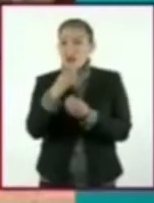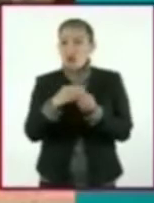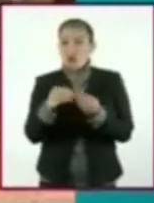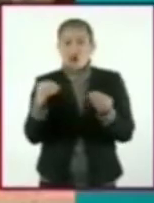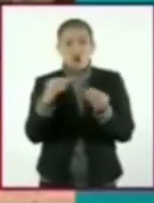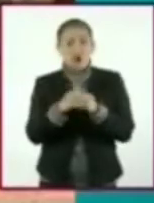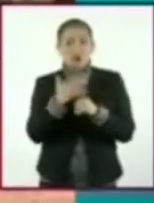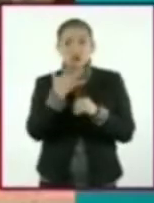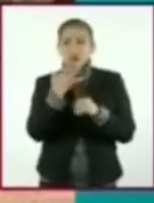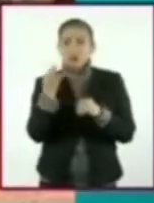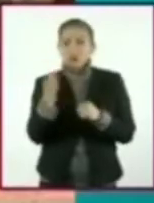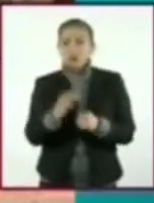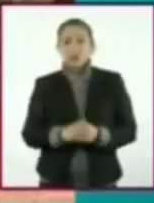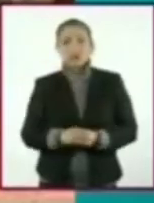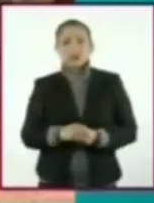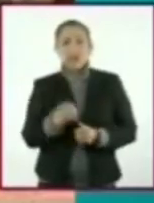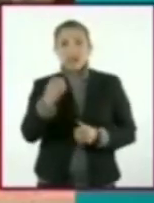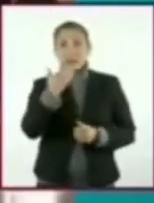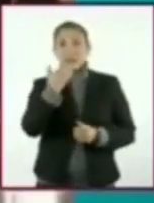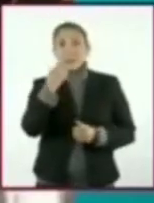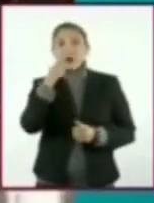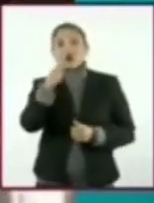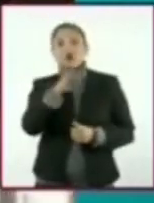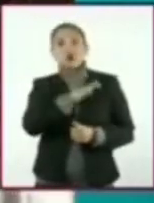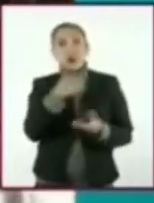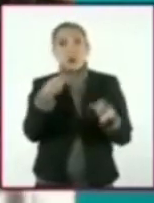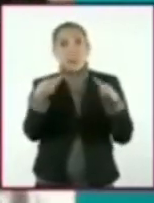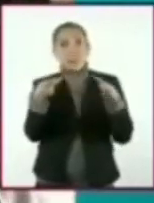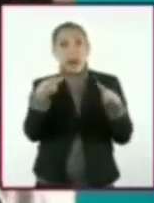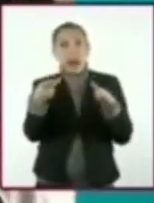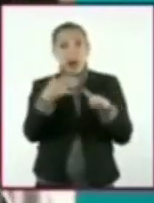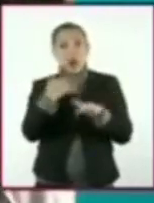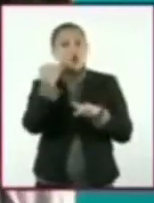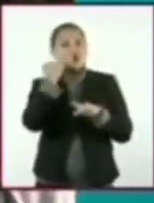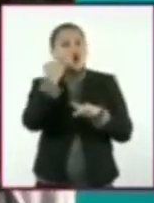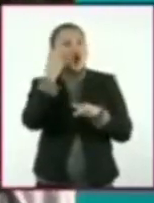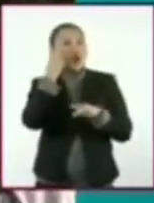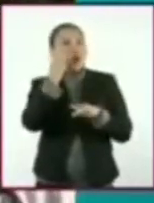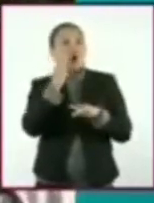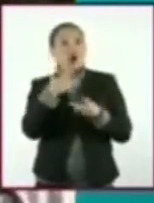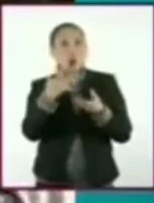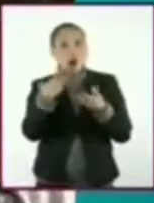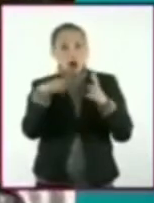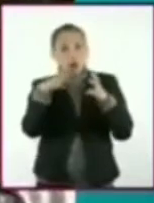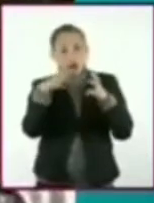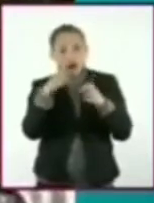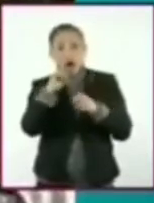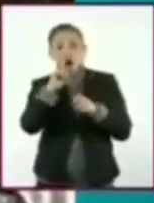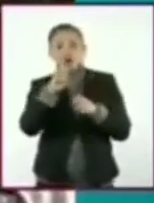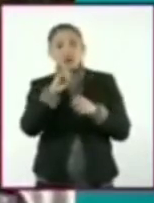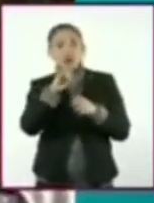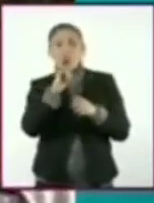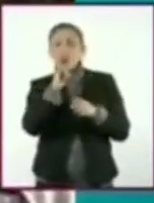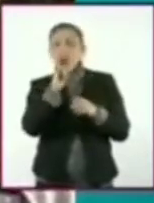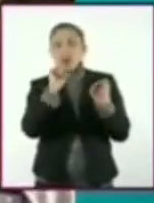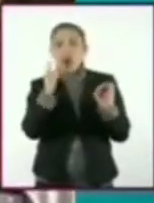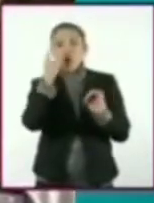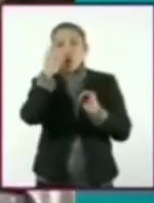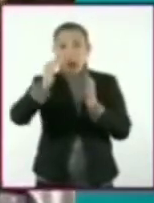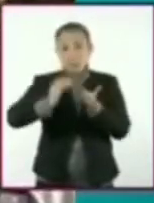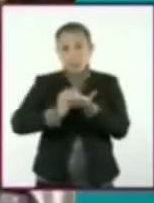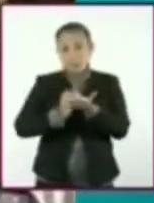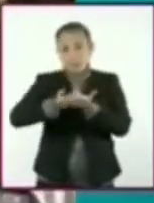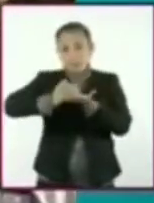Oh, está buenísimo. Esto está bueno porque lo van a poder preparar. Como tenía jugo de limón, no se va a oxidar nada. Con una